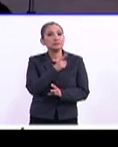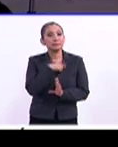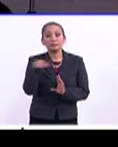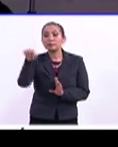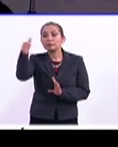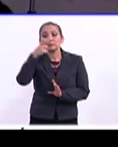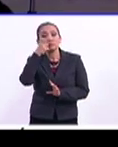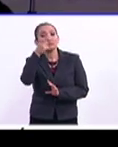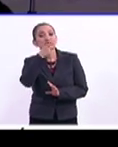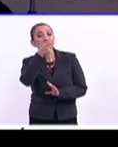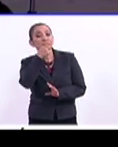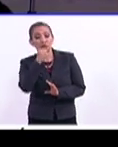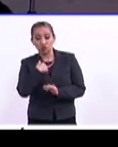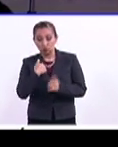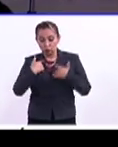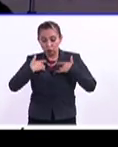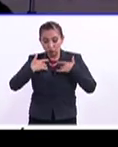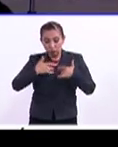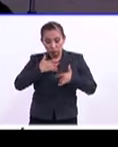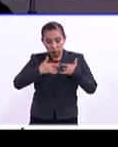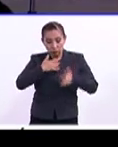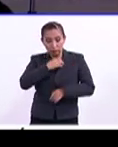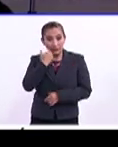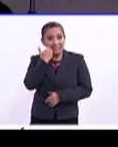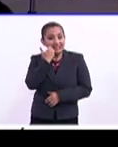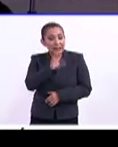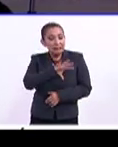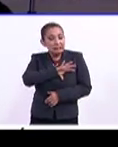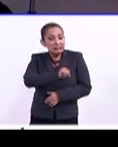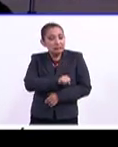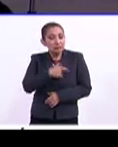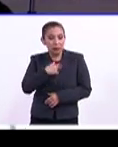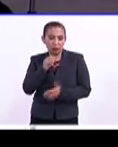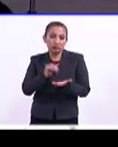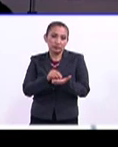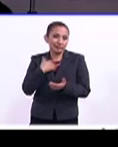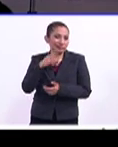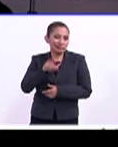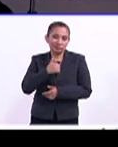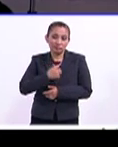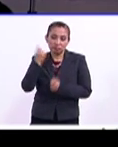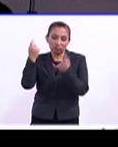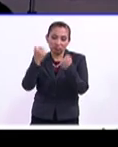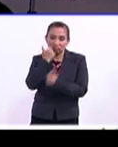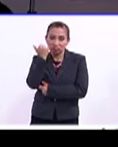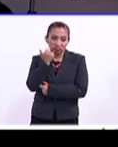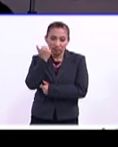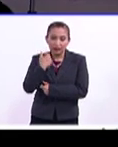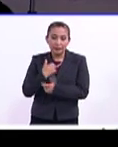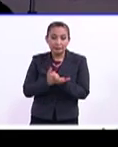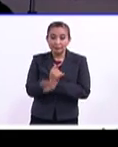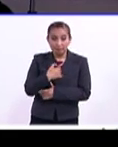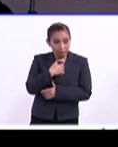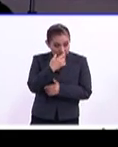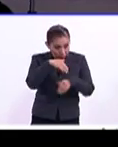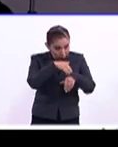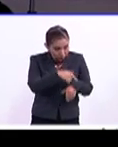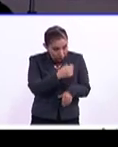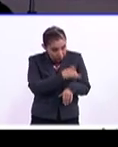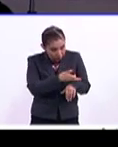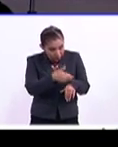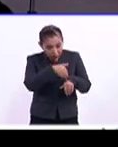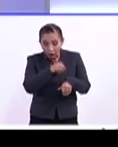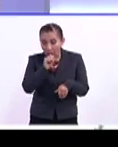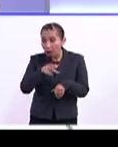que los demás dicen, sino lo que yo quiero, porque desafortunadamente todavía se sigue dando el caso de alumnos que deciden su futuro a partir de lo que la